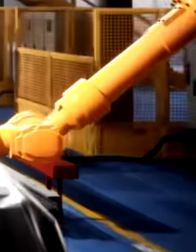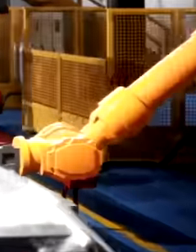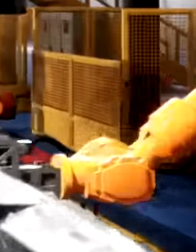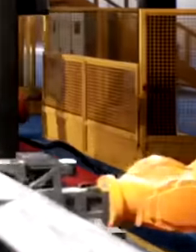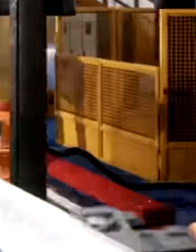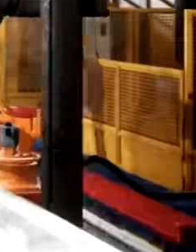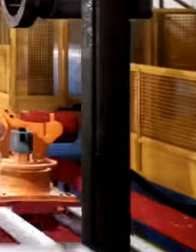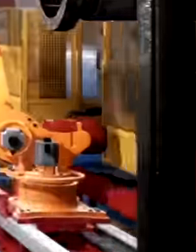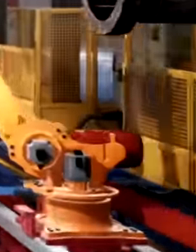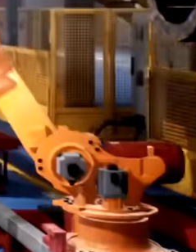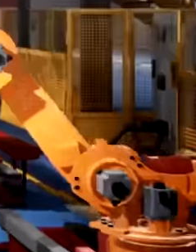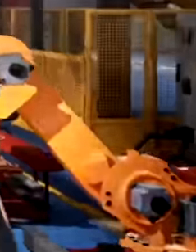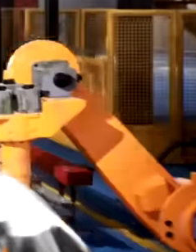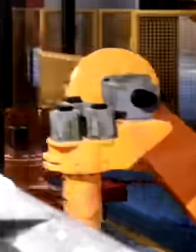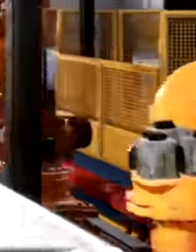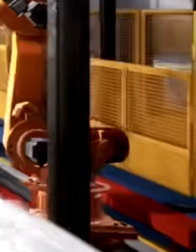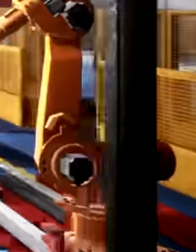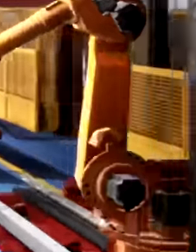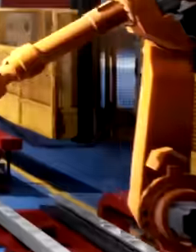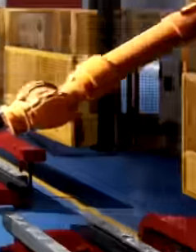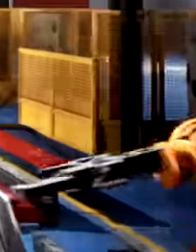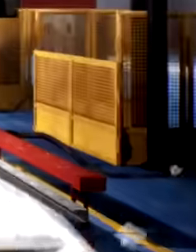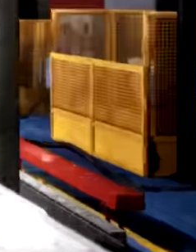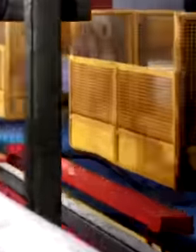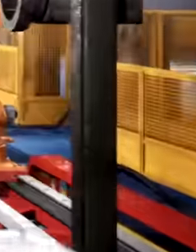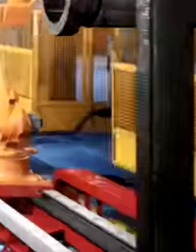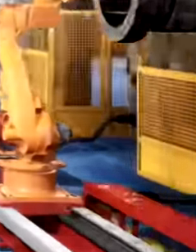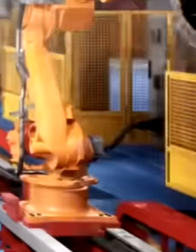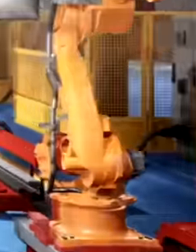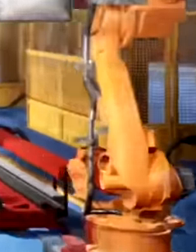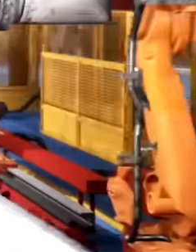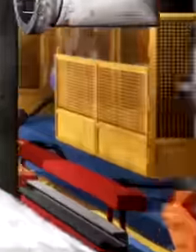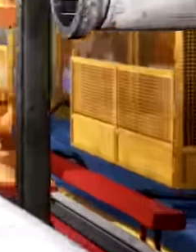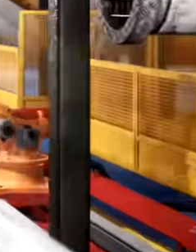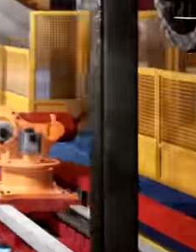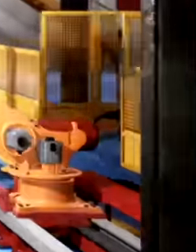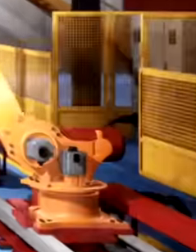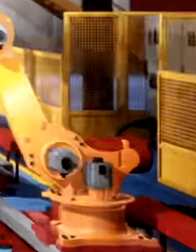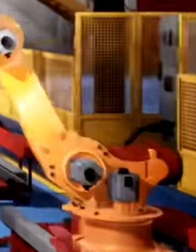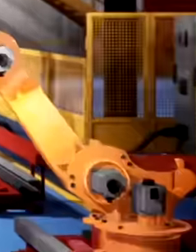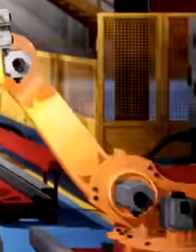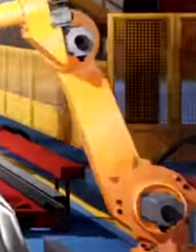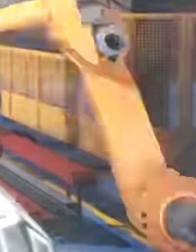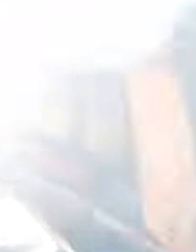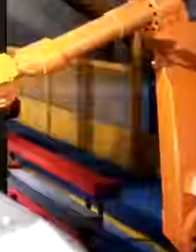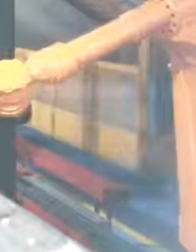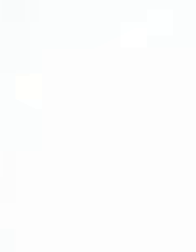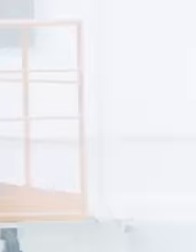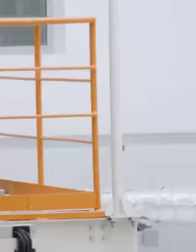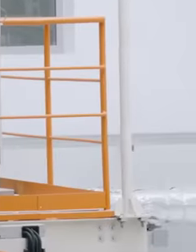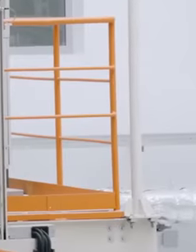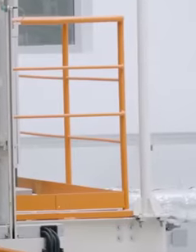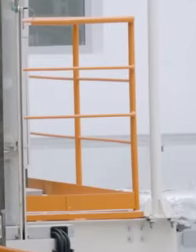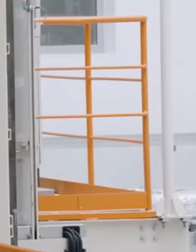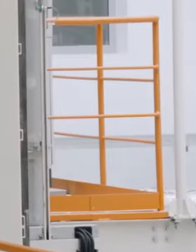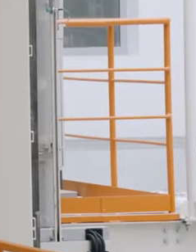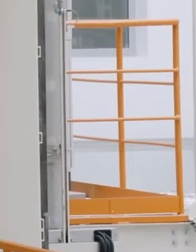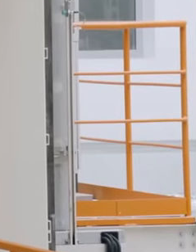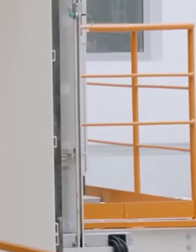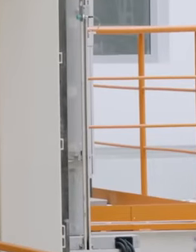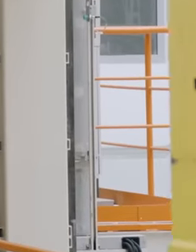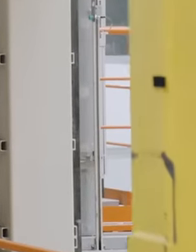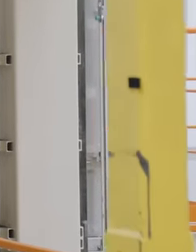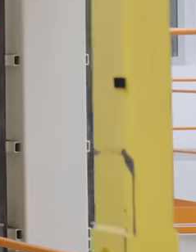será totalmente ensamblado en el país. Además, dio a conocer algunas especificaciones sobre este